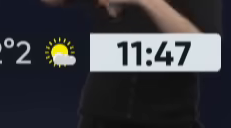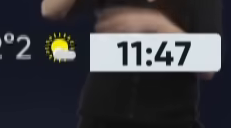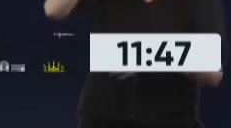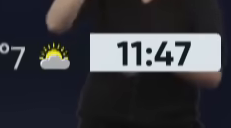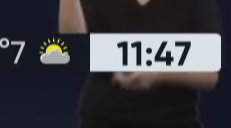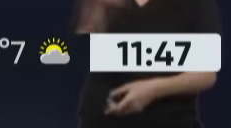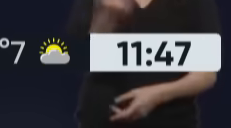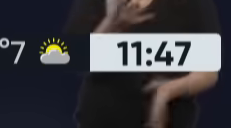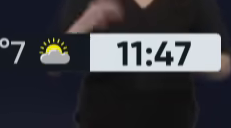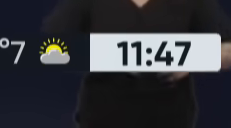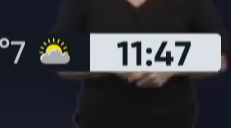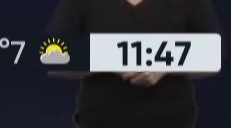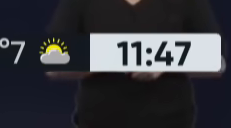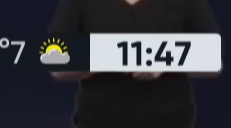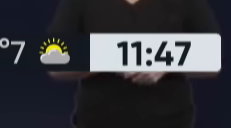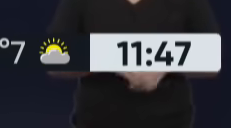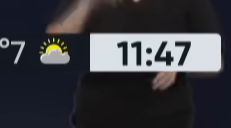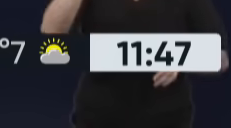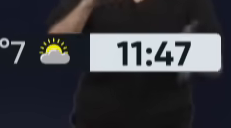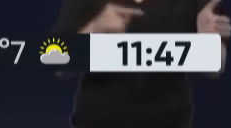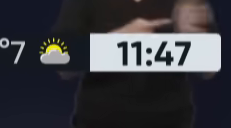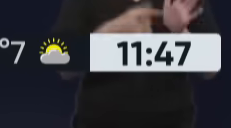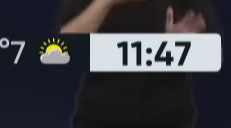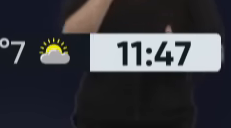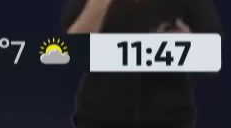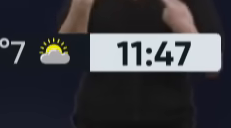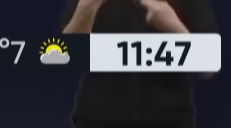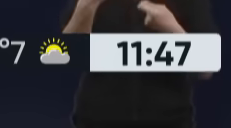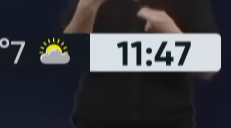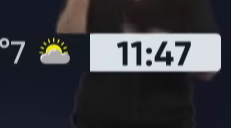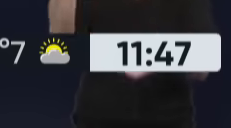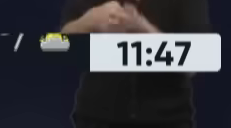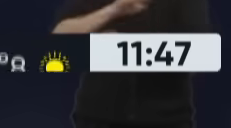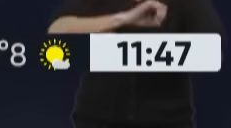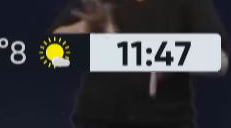Lo que el dinero no está llegando efectivamente donde tiene que llegar.